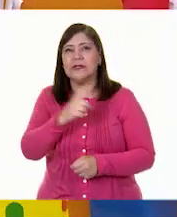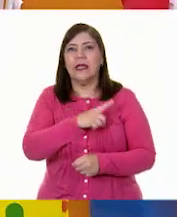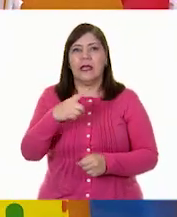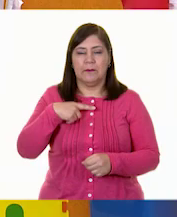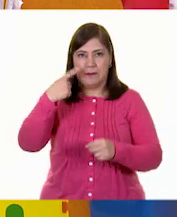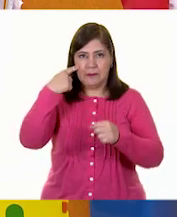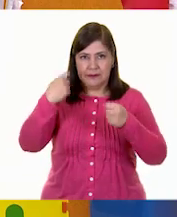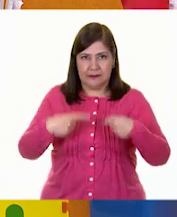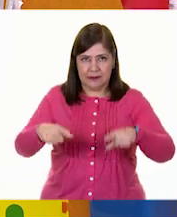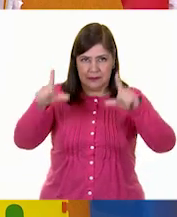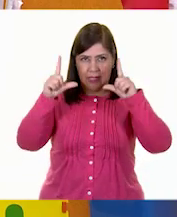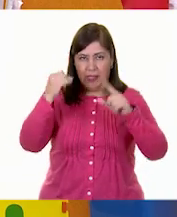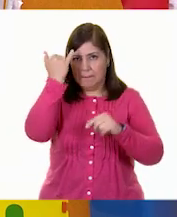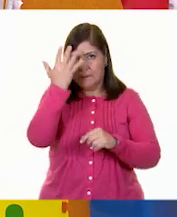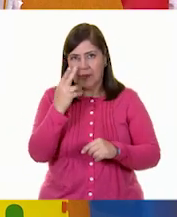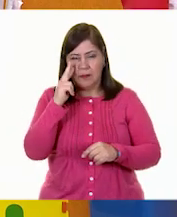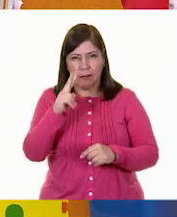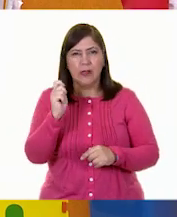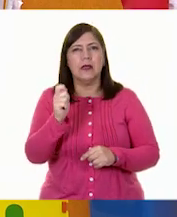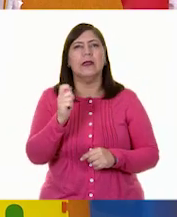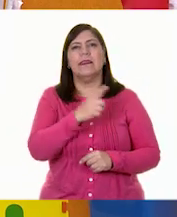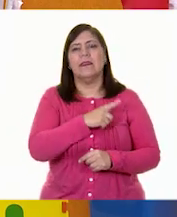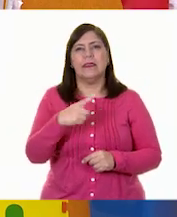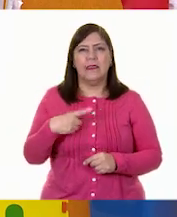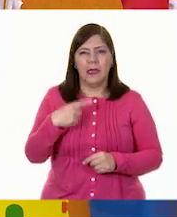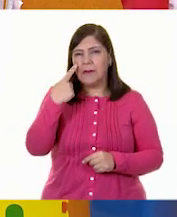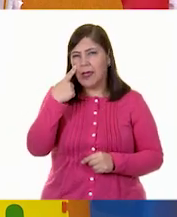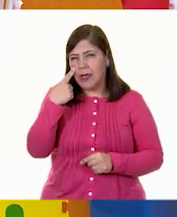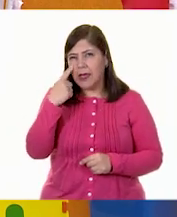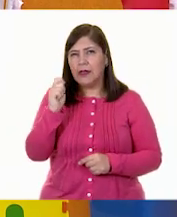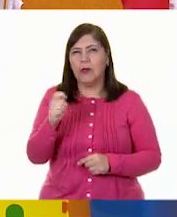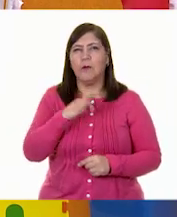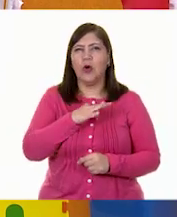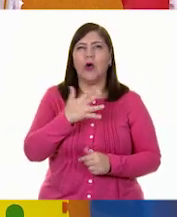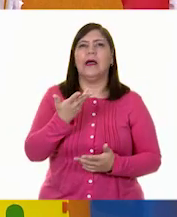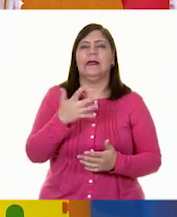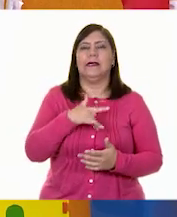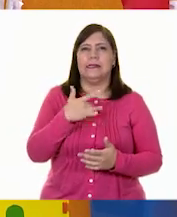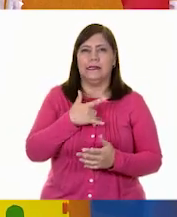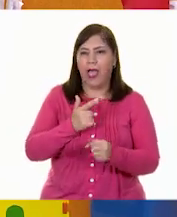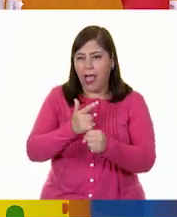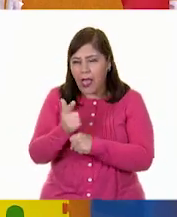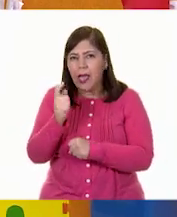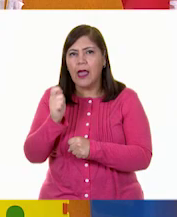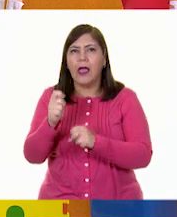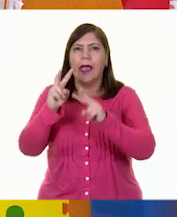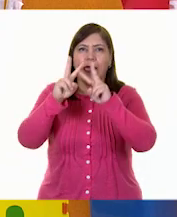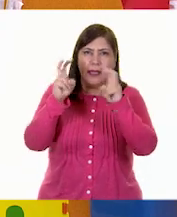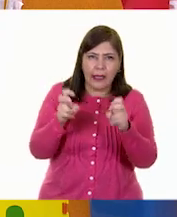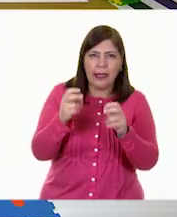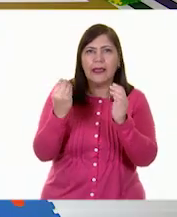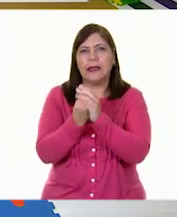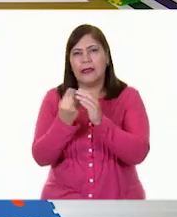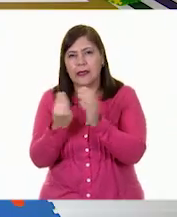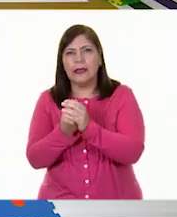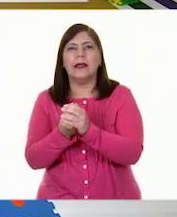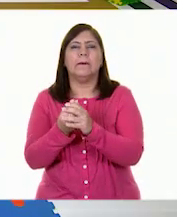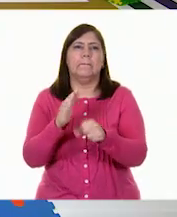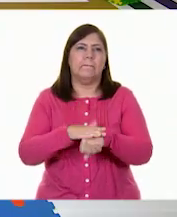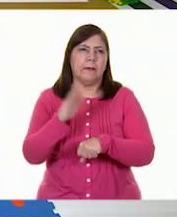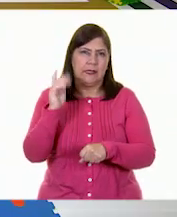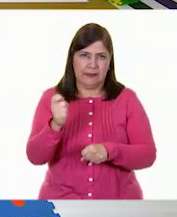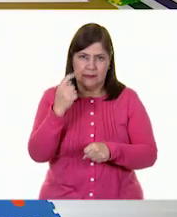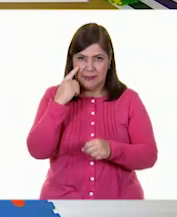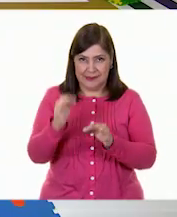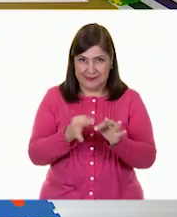y ustedes van a tener que descubrir qué relación tiene esa imagen con la clase de hoy, con el tema y con todo lo demás. Perfecto.